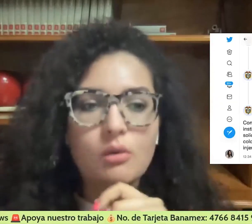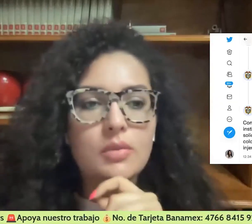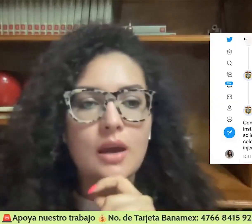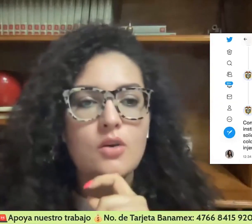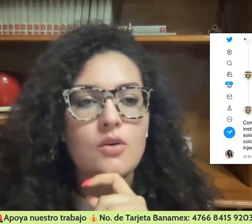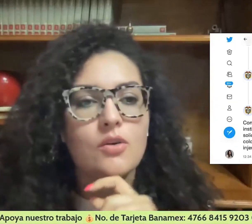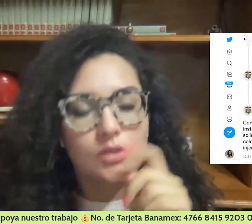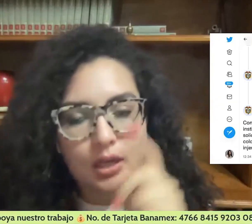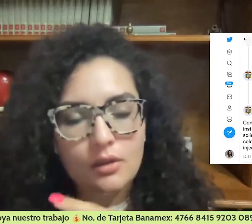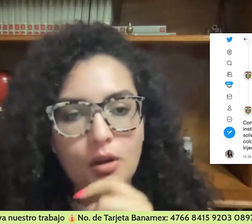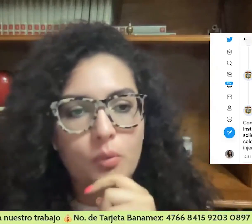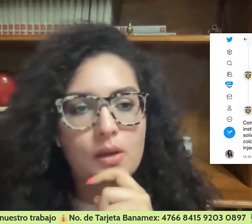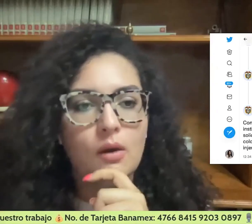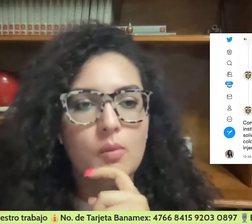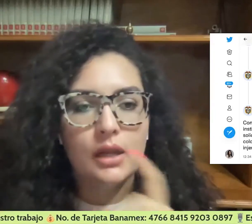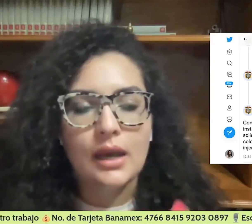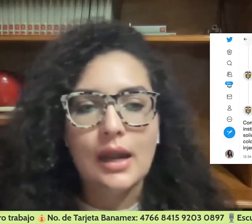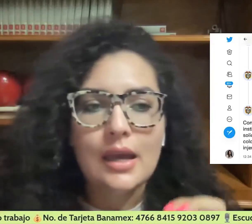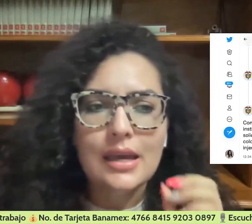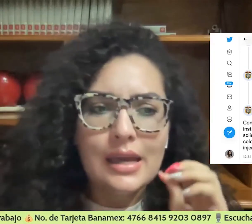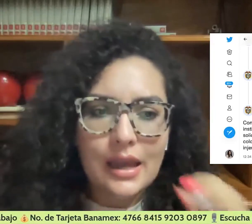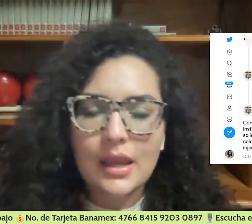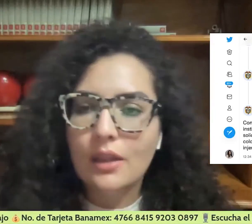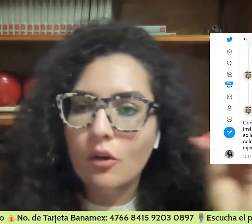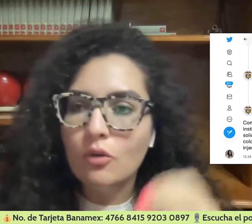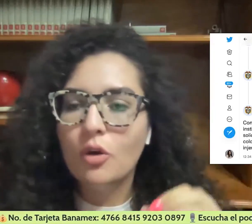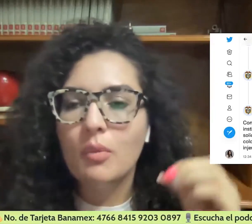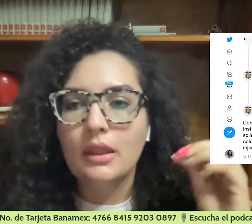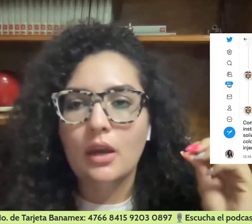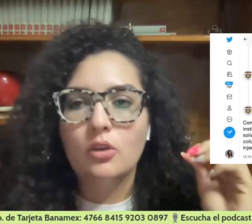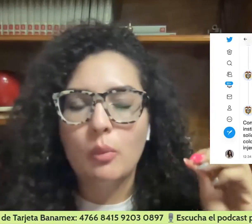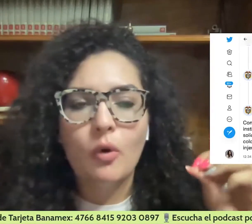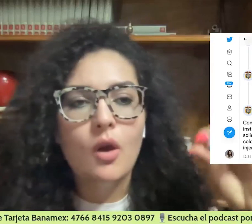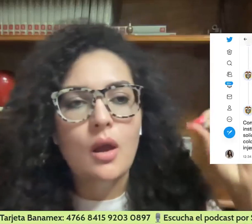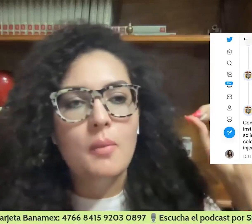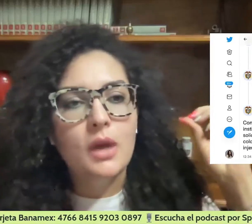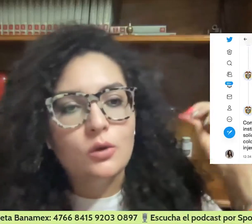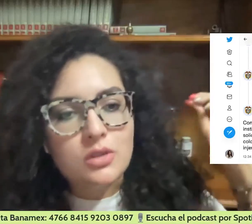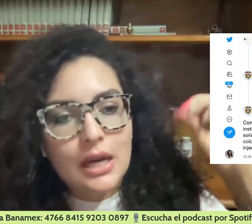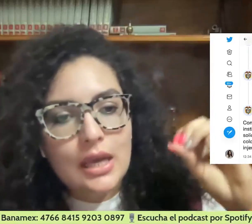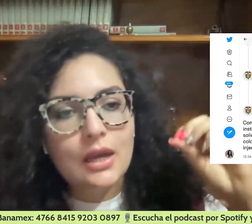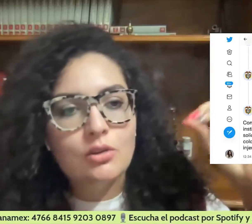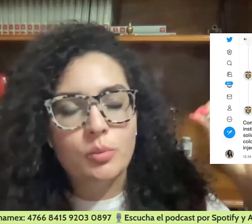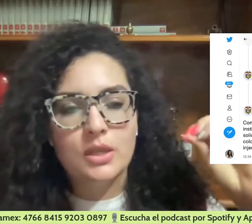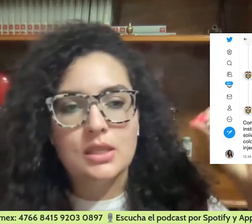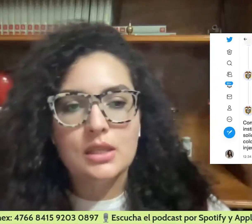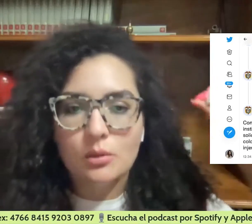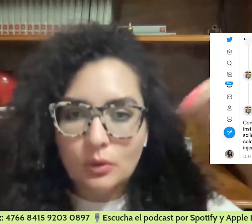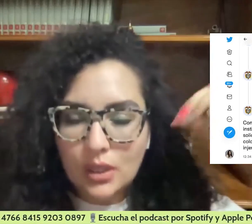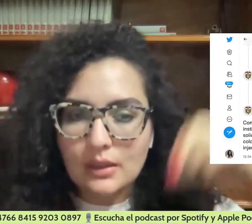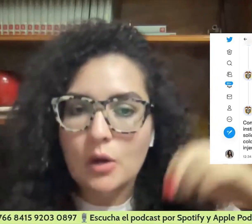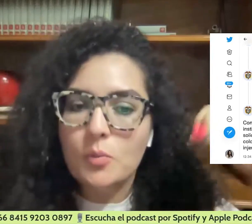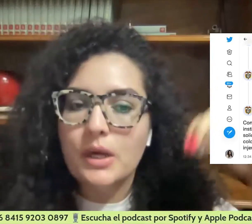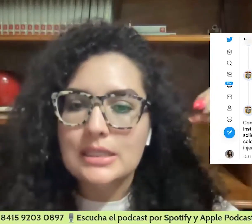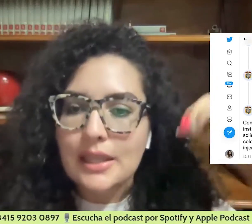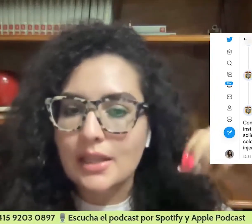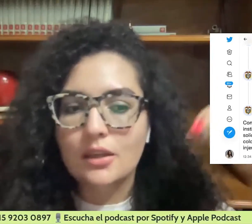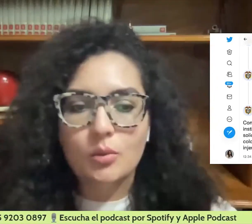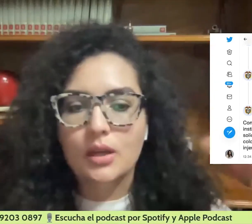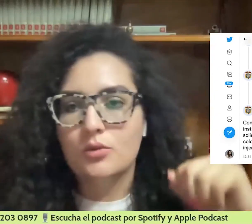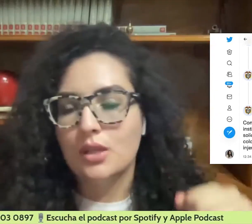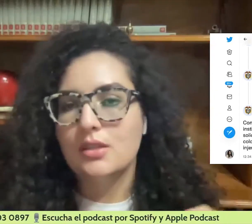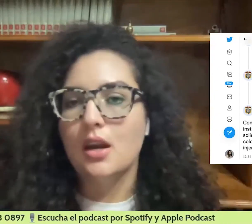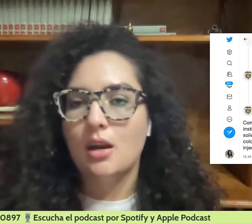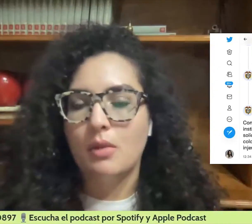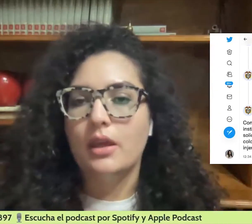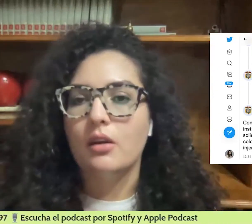sí colombiano, o nos han llegado de República Dominicana, que han llegado con un comentario tipo: me gustaría que nuestro presidente, o me gustaría tener un presidente